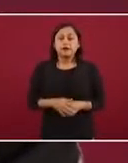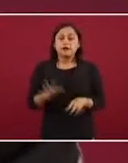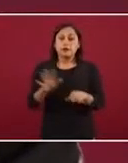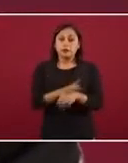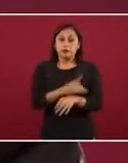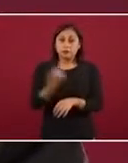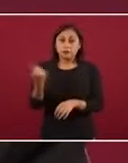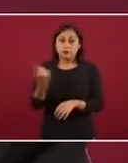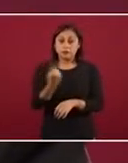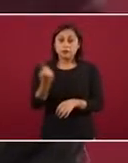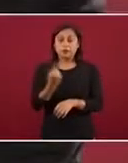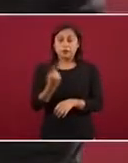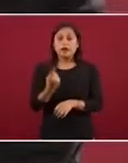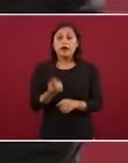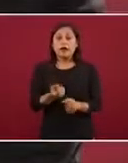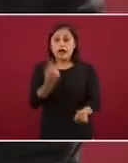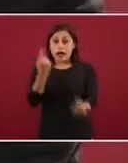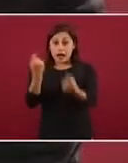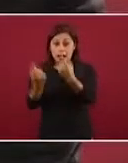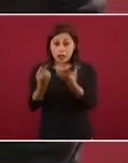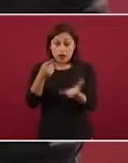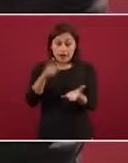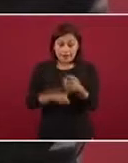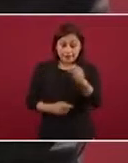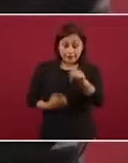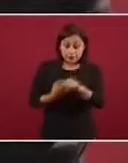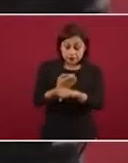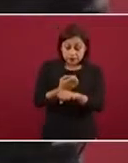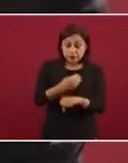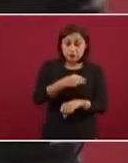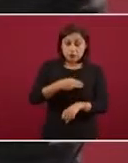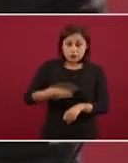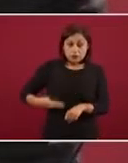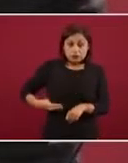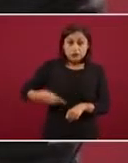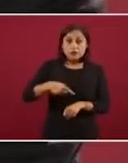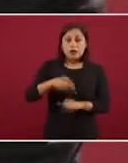autoridades locales que se aplican,